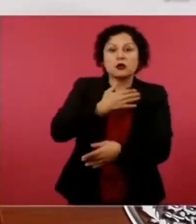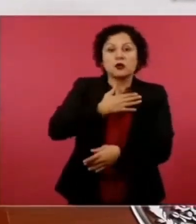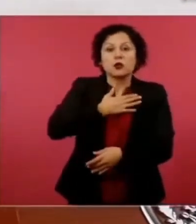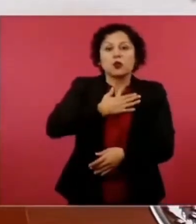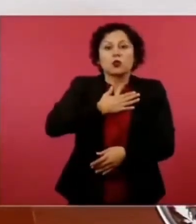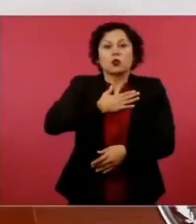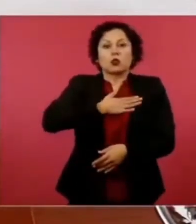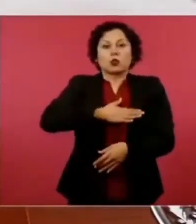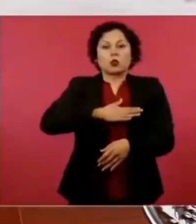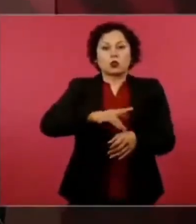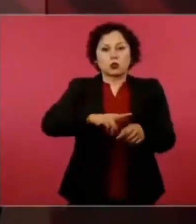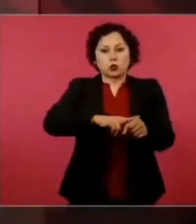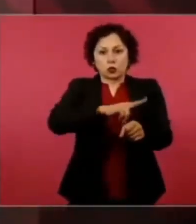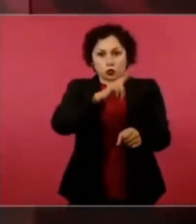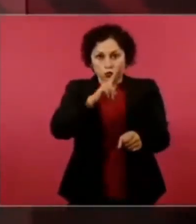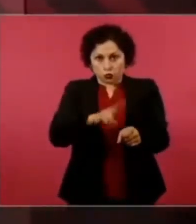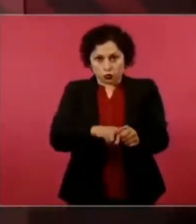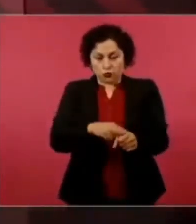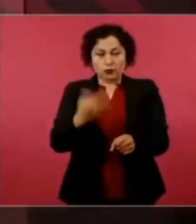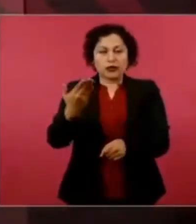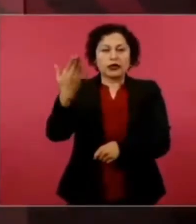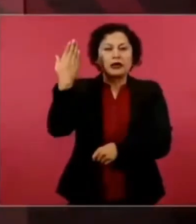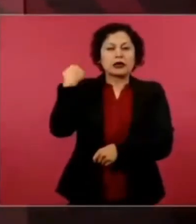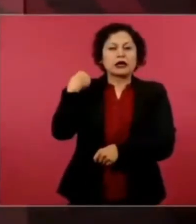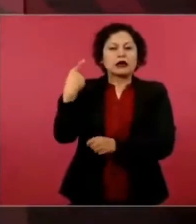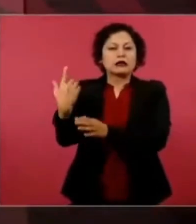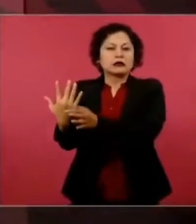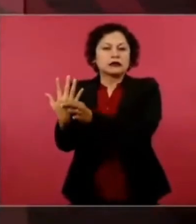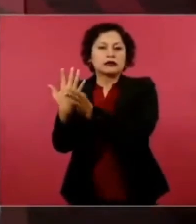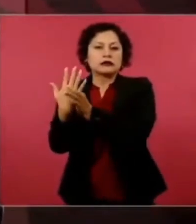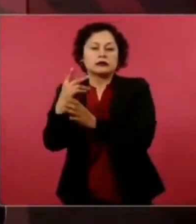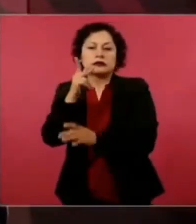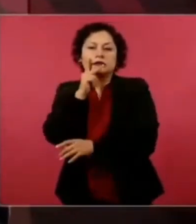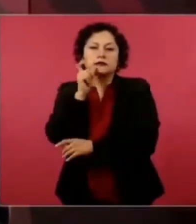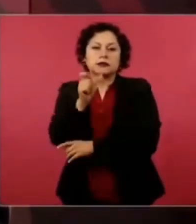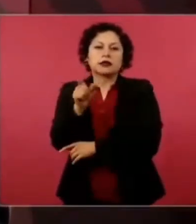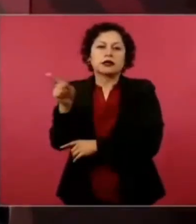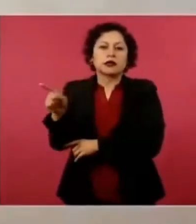era don Antonio Ortiz Mena, secretario de Hacienda,